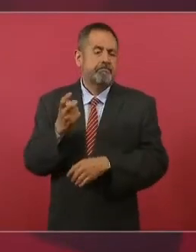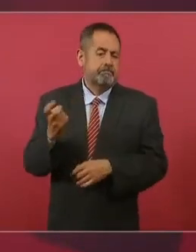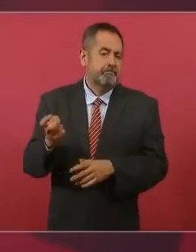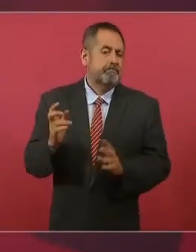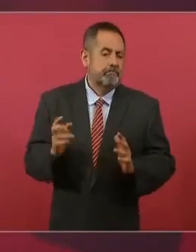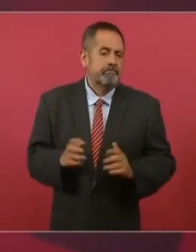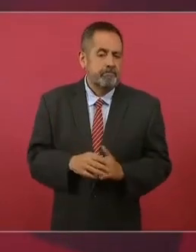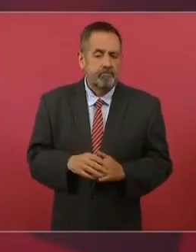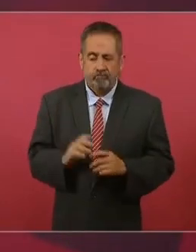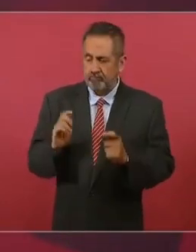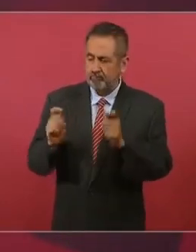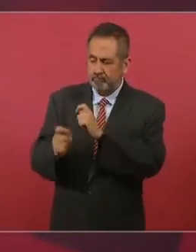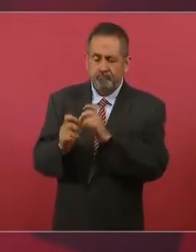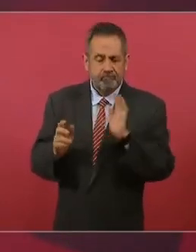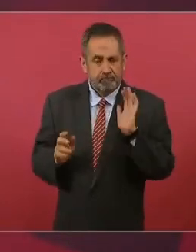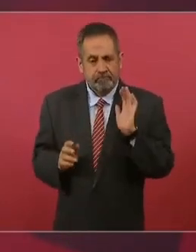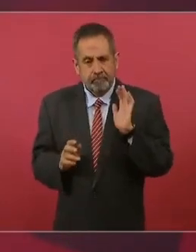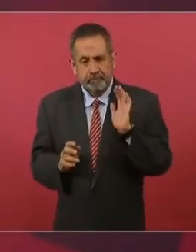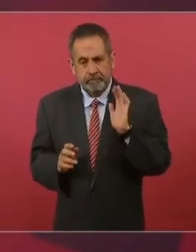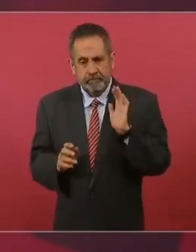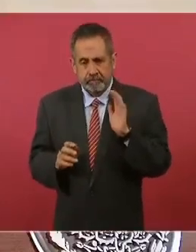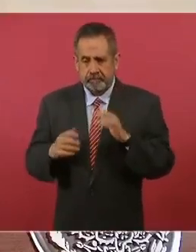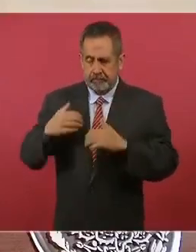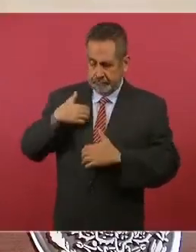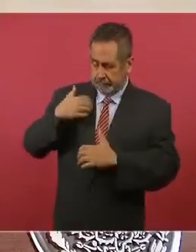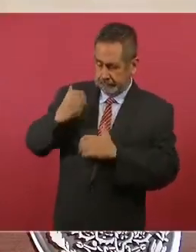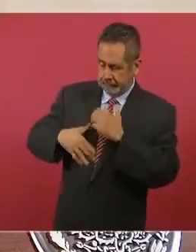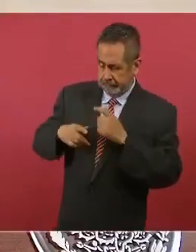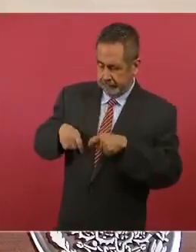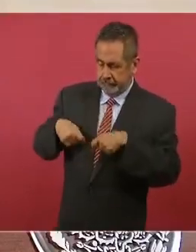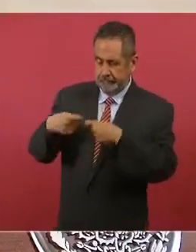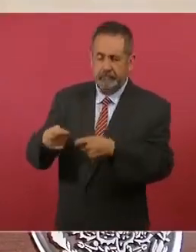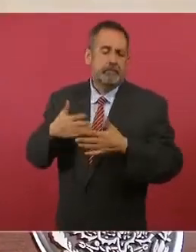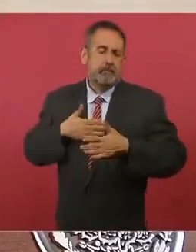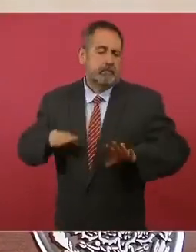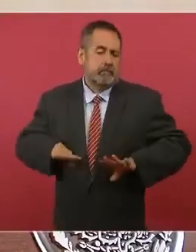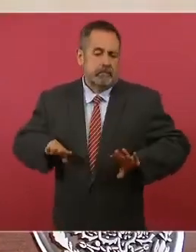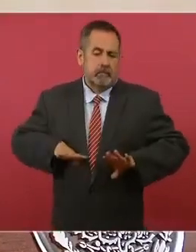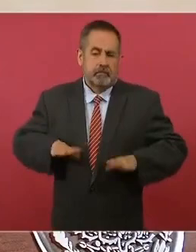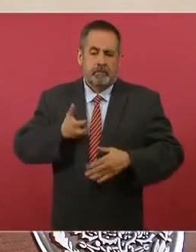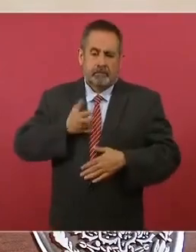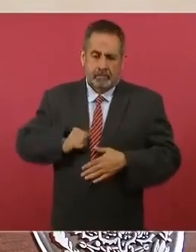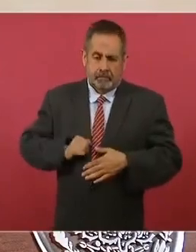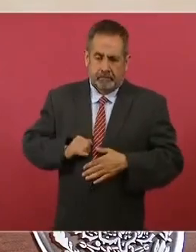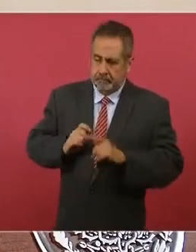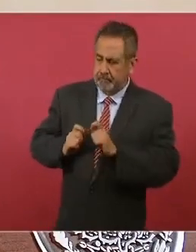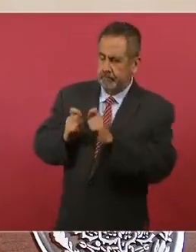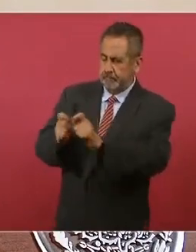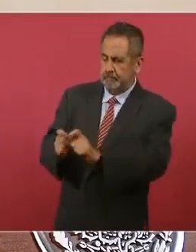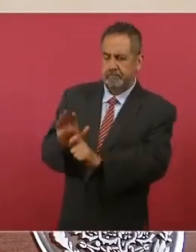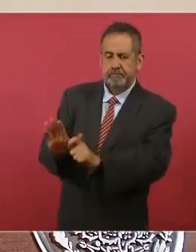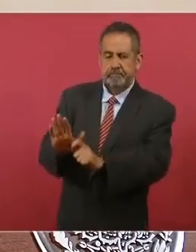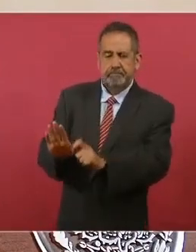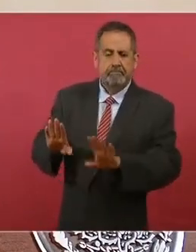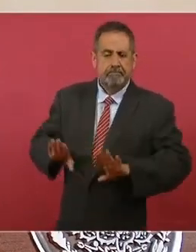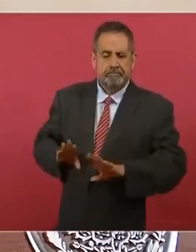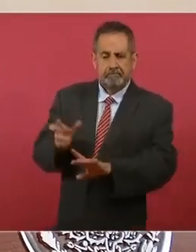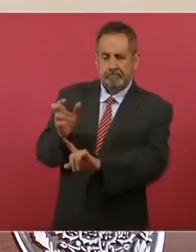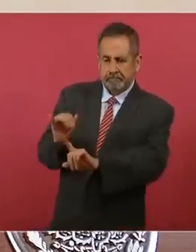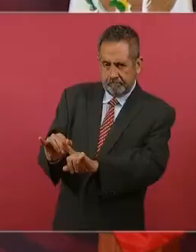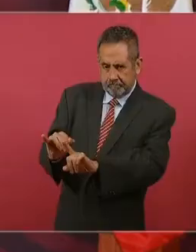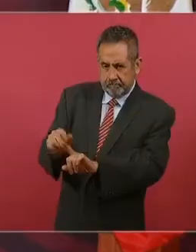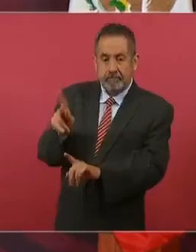con cambio, porque pues cada quien tiene, como diría el maestro Cosío